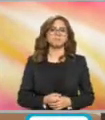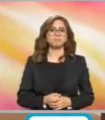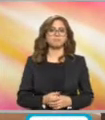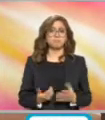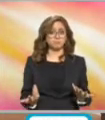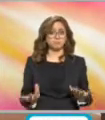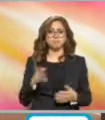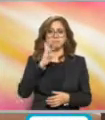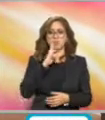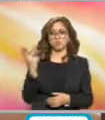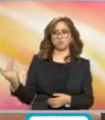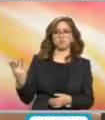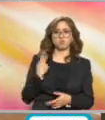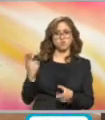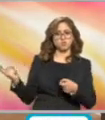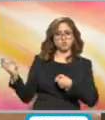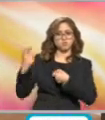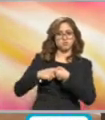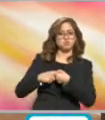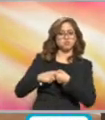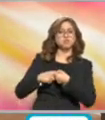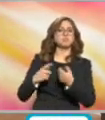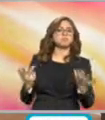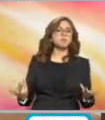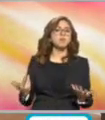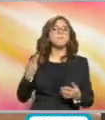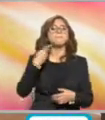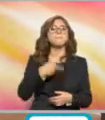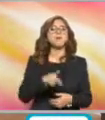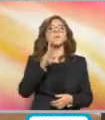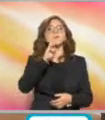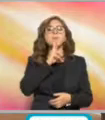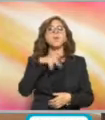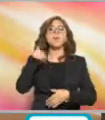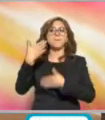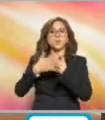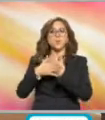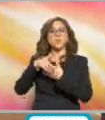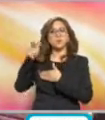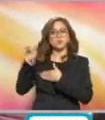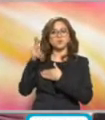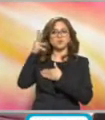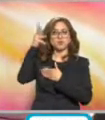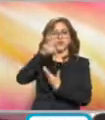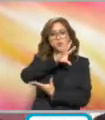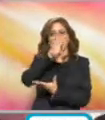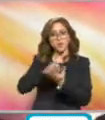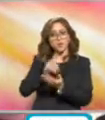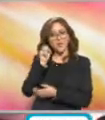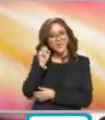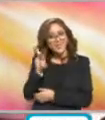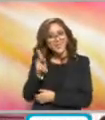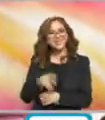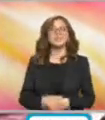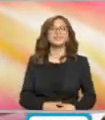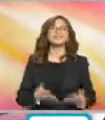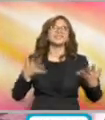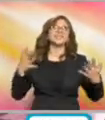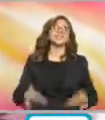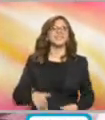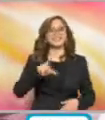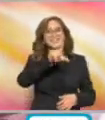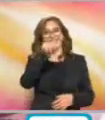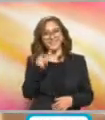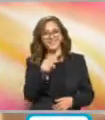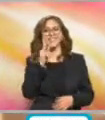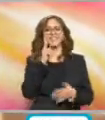tú y vamos entonces a asociarnos, ¿no? Vamos a asociarnos. Te lo propongo. Pero luego me dejas planificarte la boda yo, ¿ok? Ya veremos eso. Buen